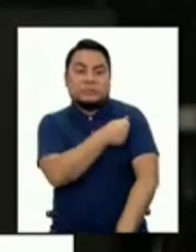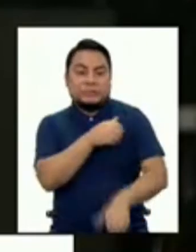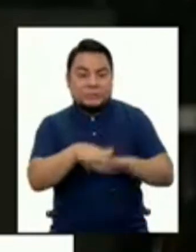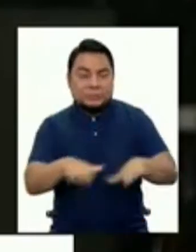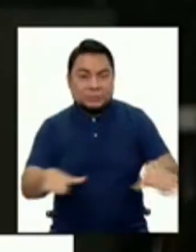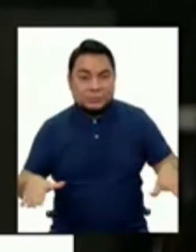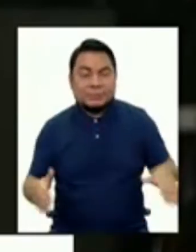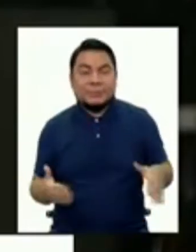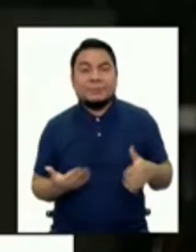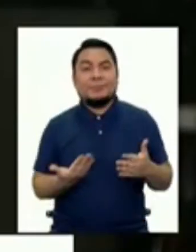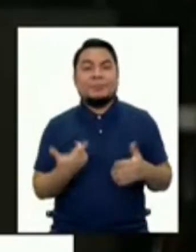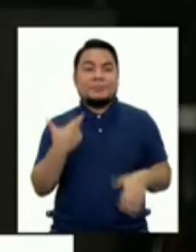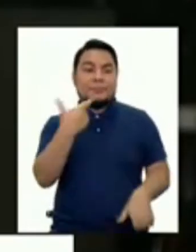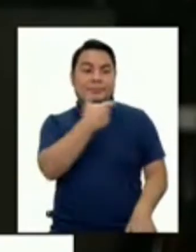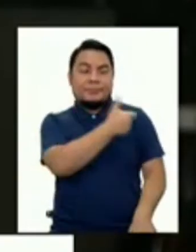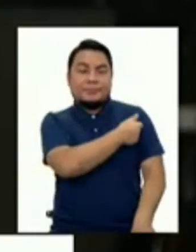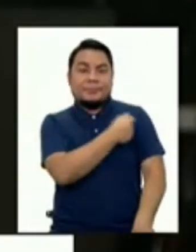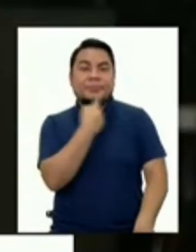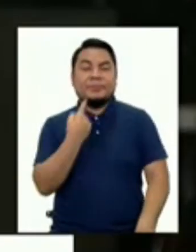niños que